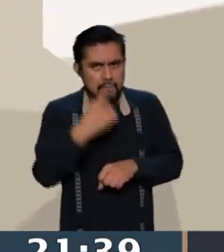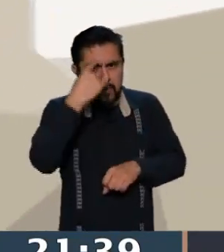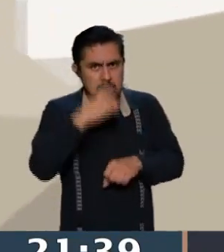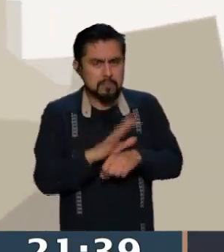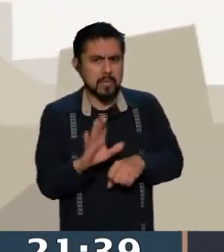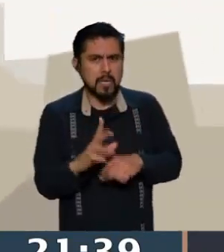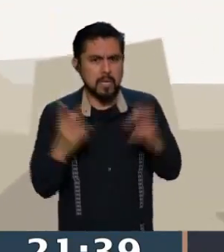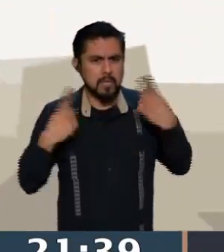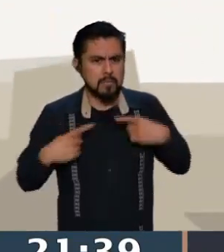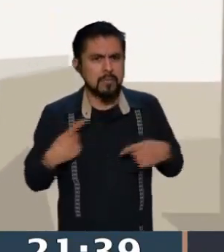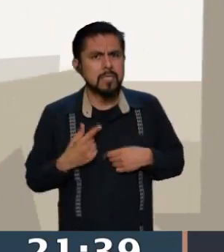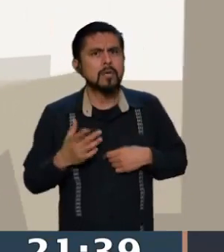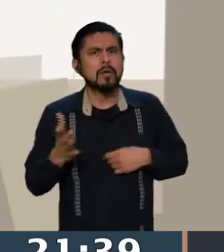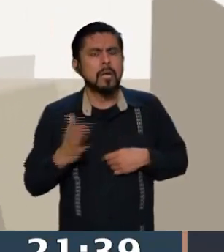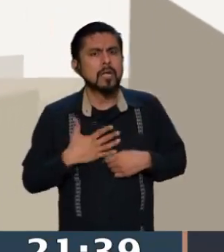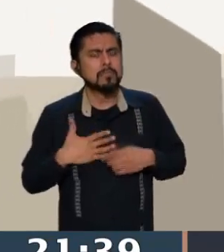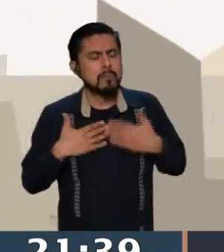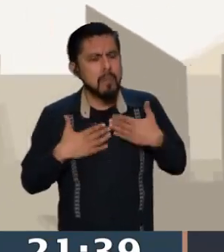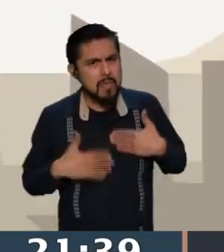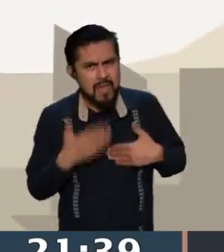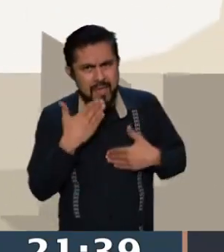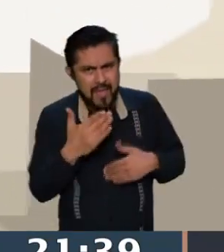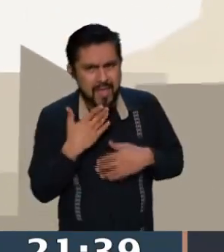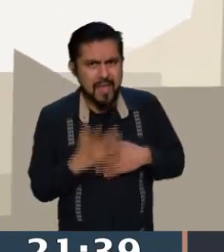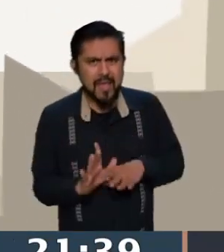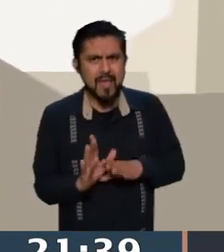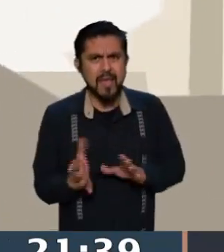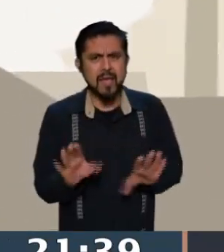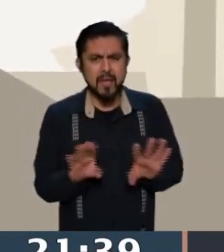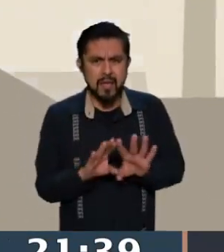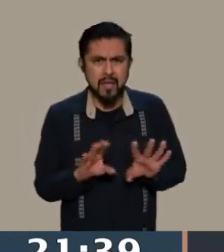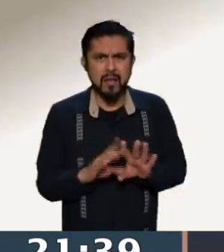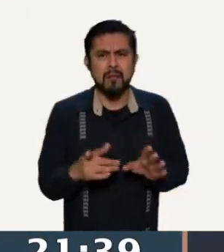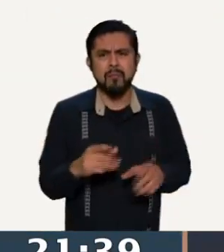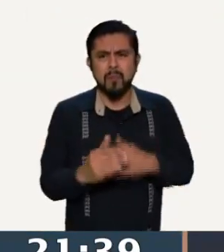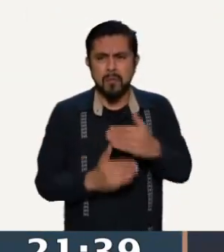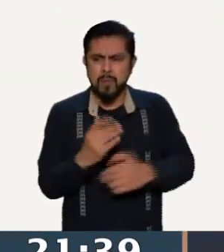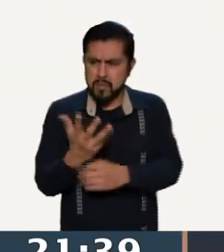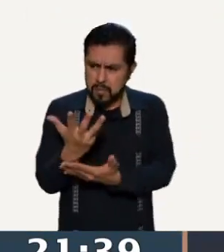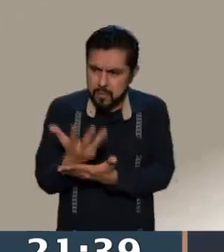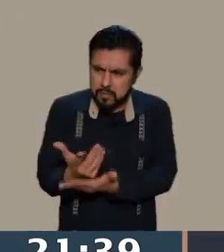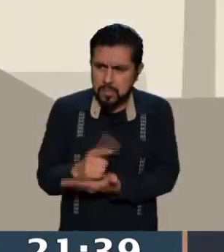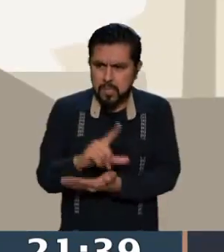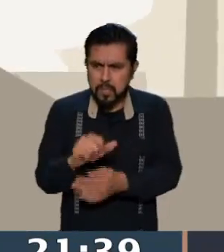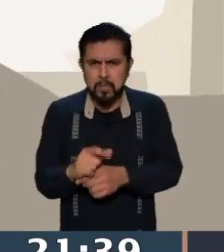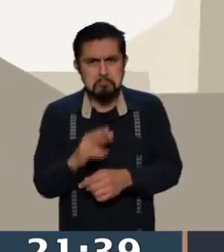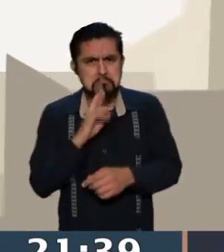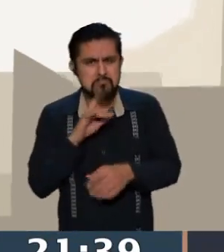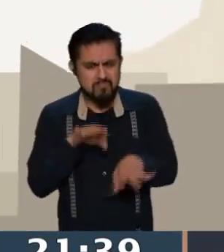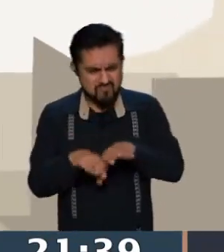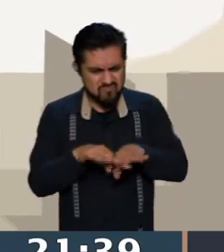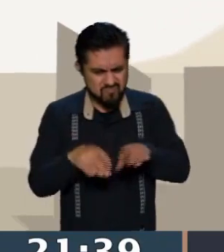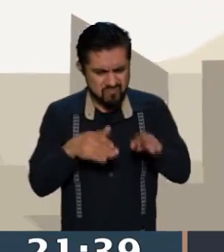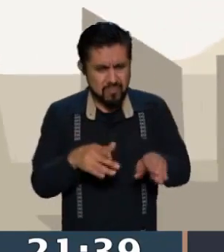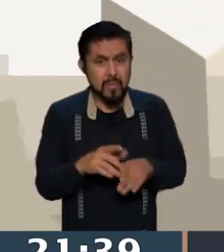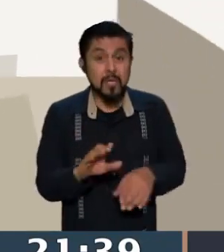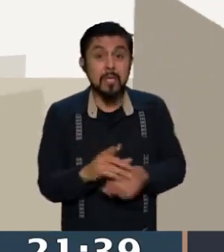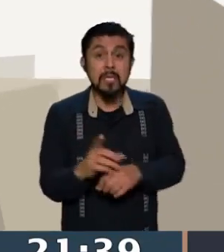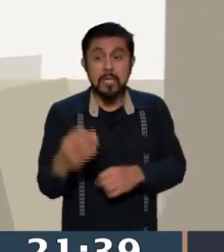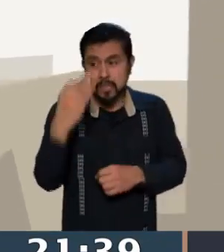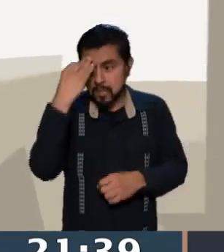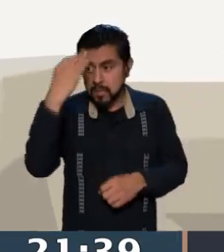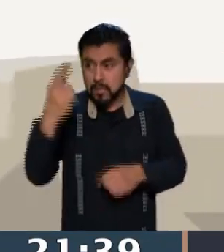mayor productividad por vía también del descanso, sino el consumo que provoca el hecho de que la gente tenga también tiempo libre. Es decir,